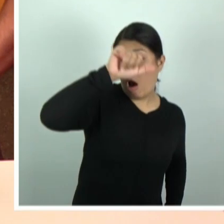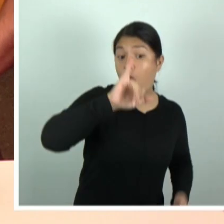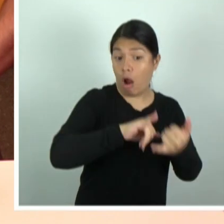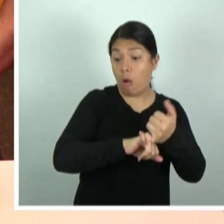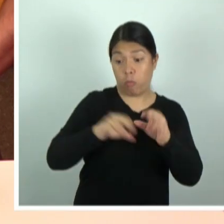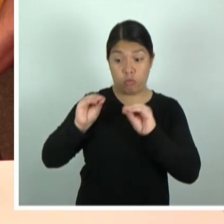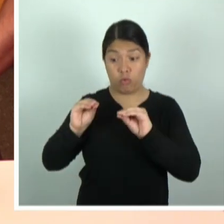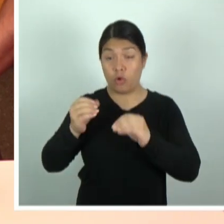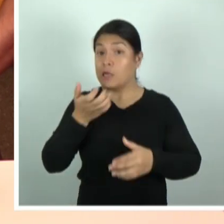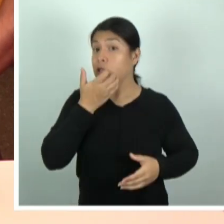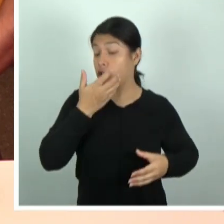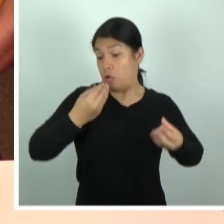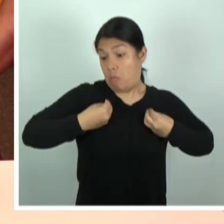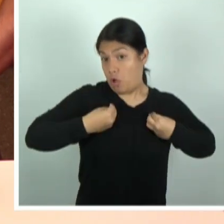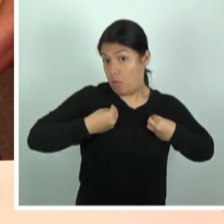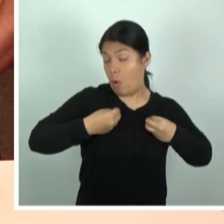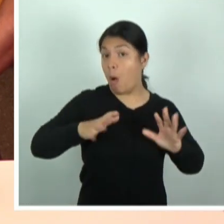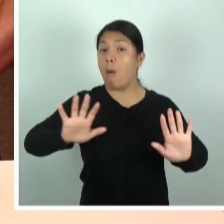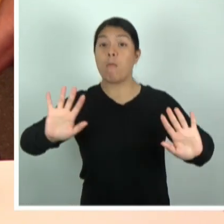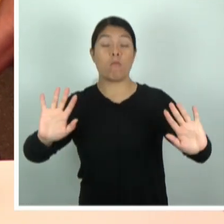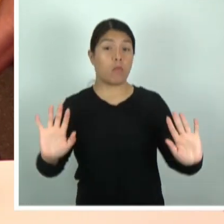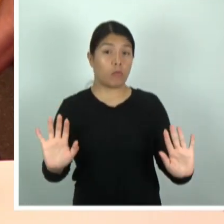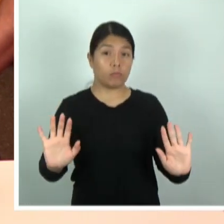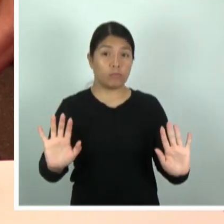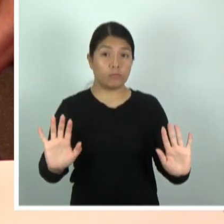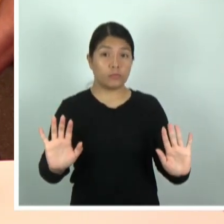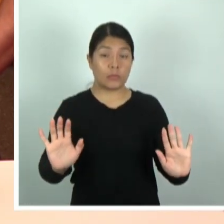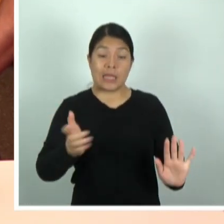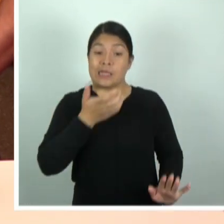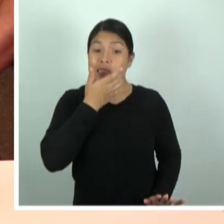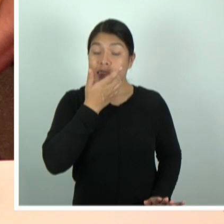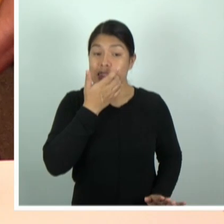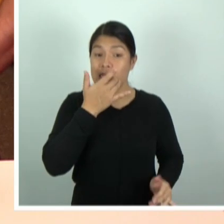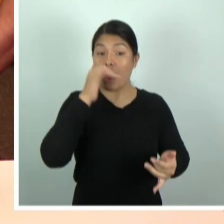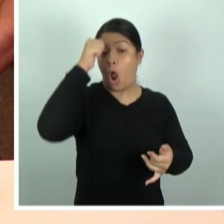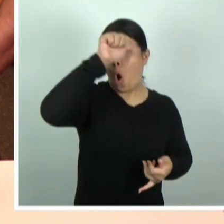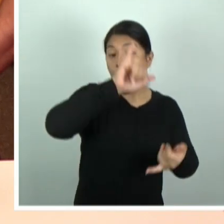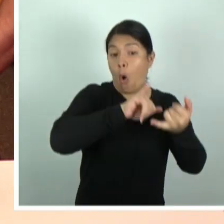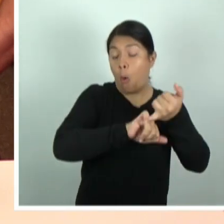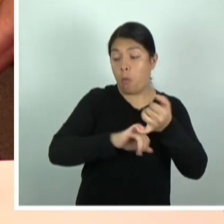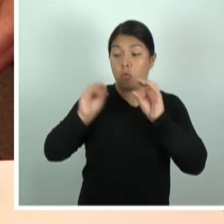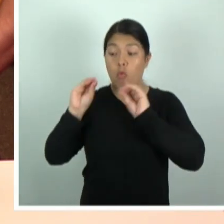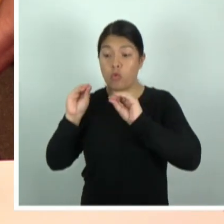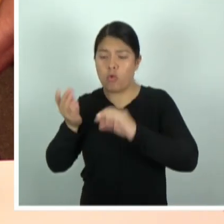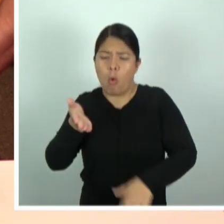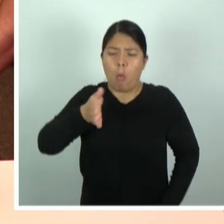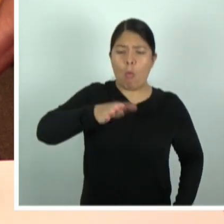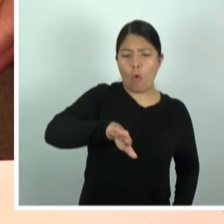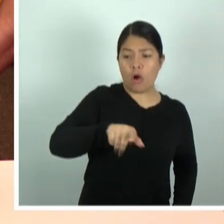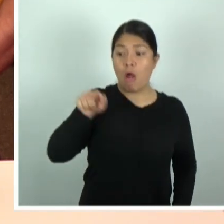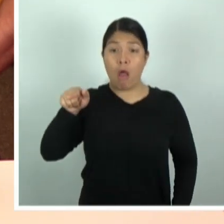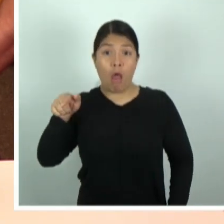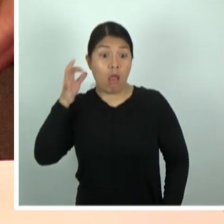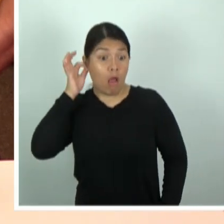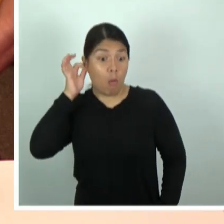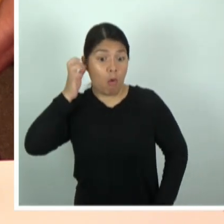vive. Pero, si el marido muere, ella queda libre